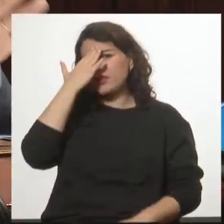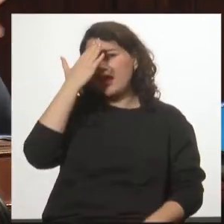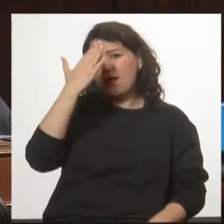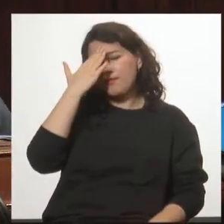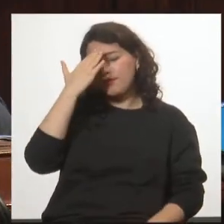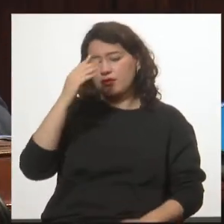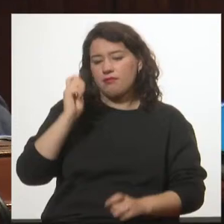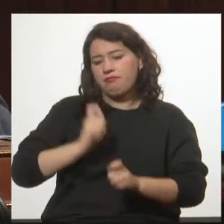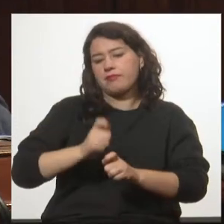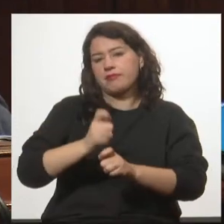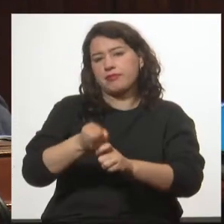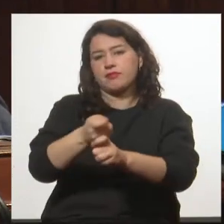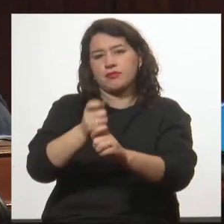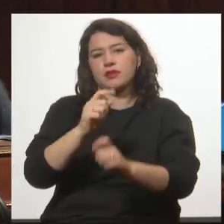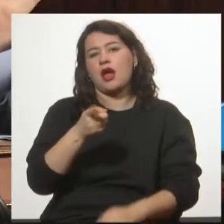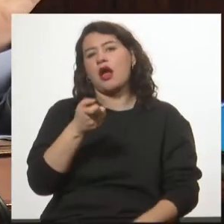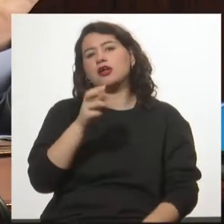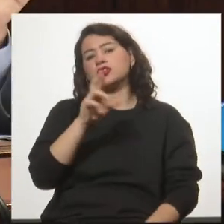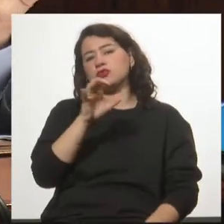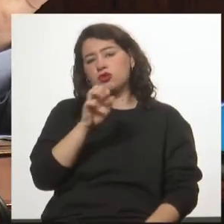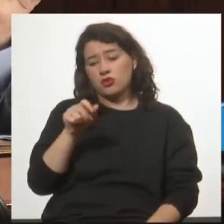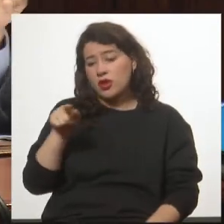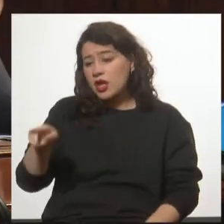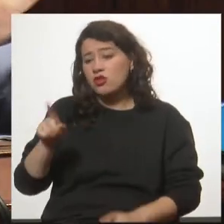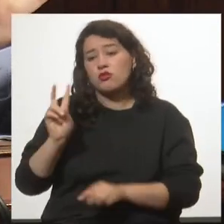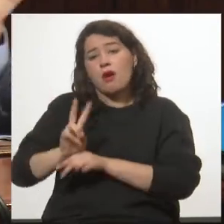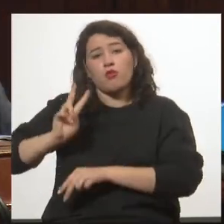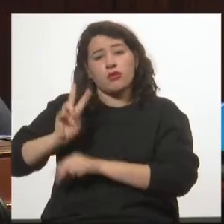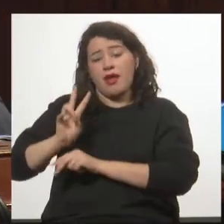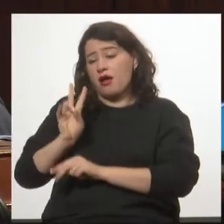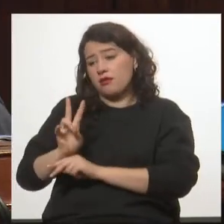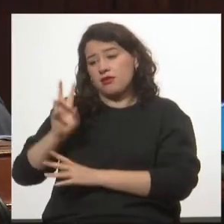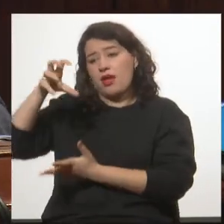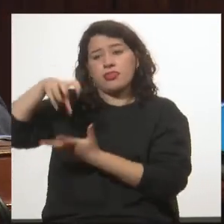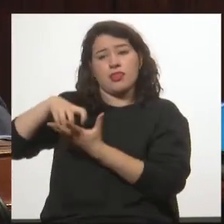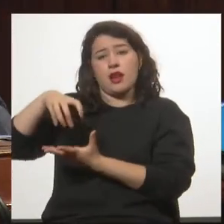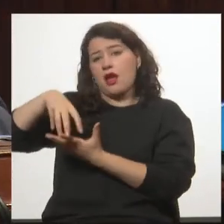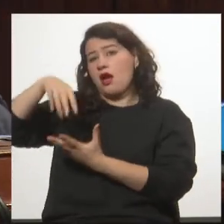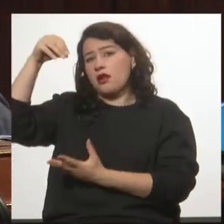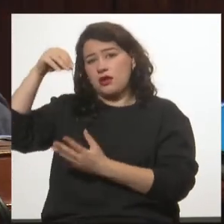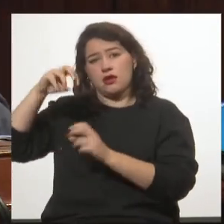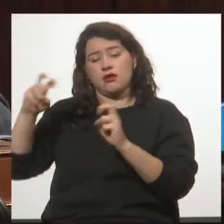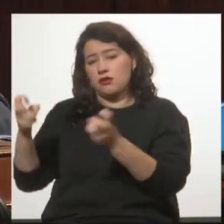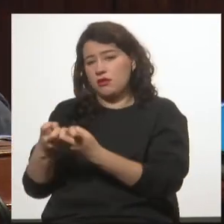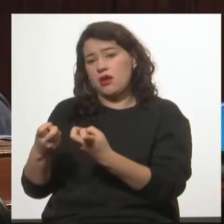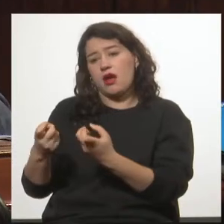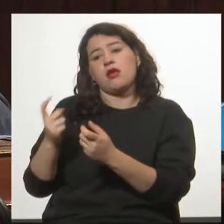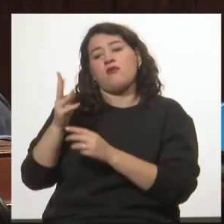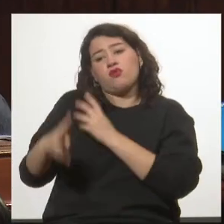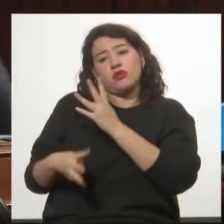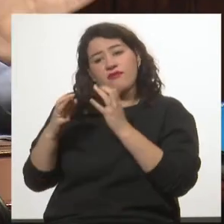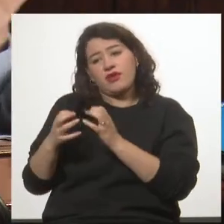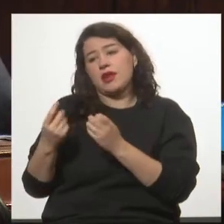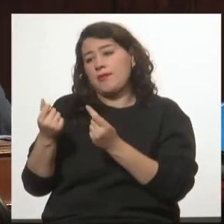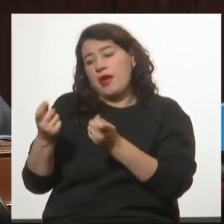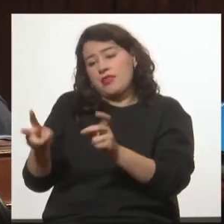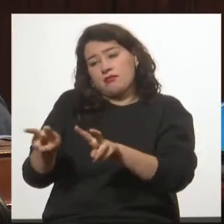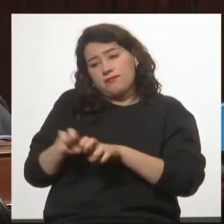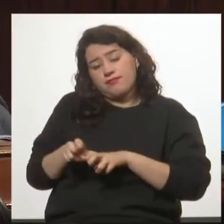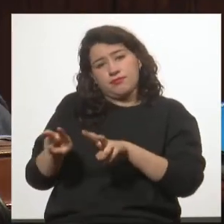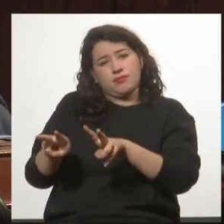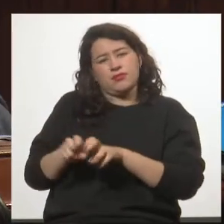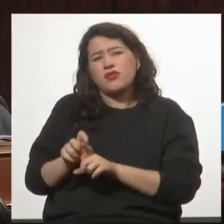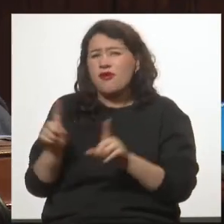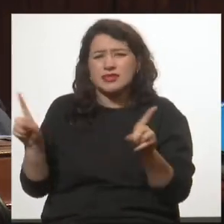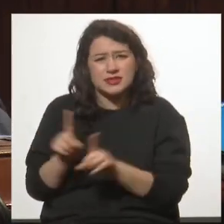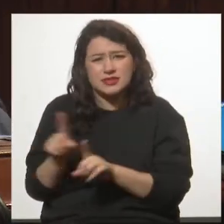posteriores lo picado esto está ahí lo vamos a cuidar tiene que funcionar bien y dar plata no se trata de eso